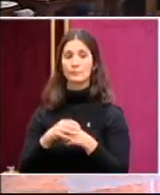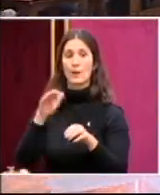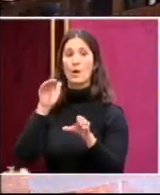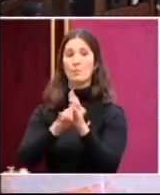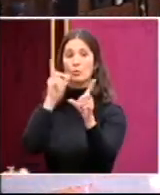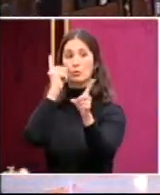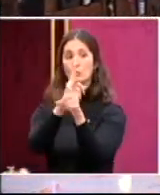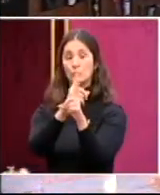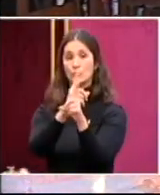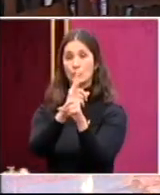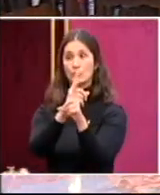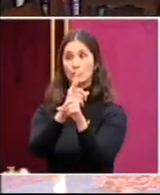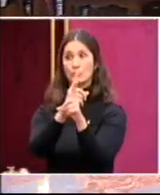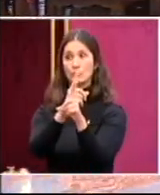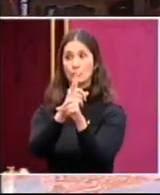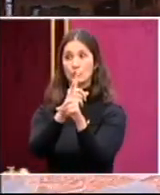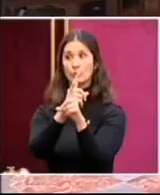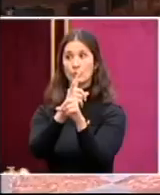¿Votos en contra?